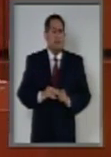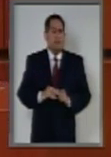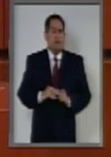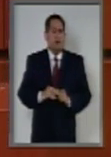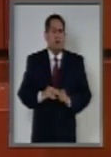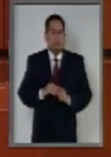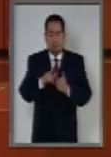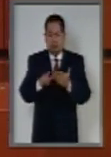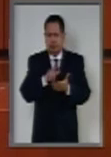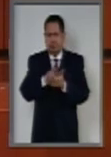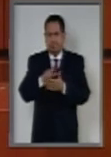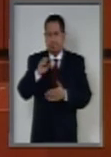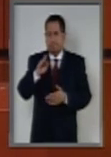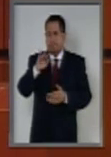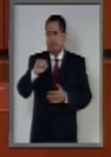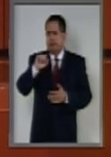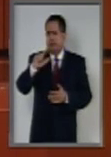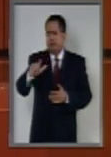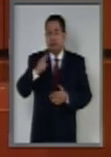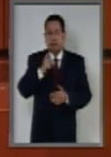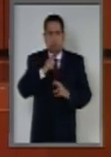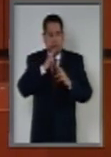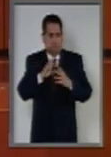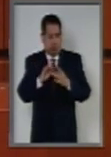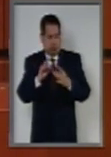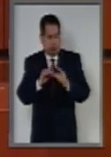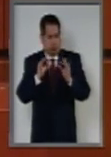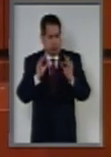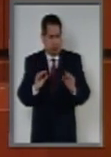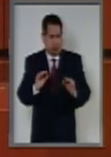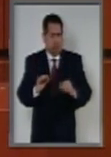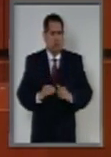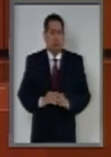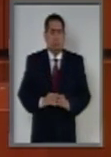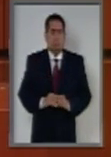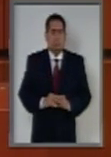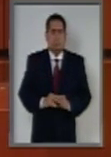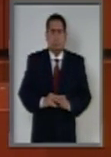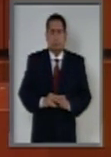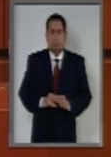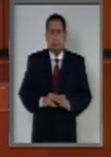en la Ley de Fiscalización y Rendición de Cuentas,